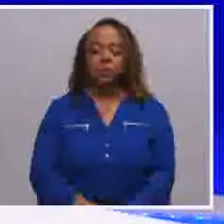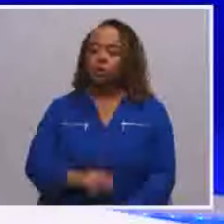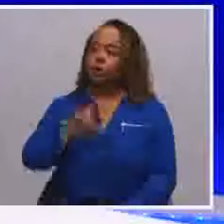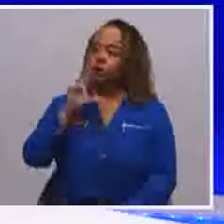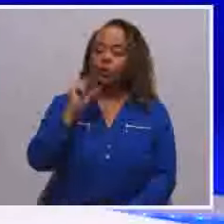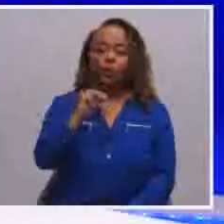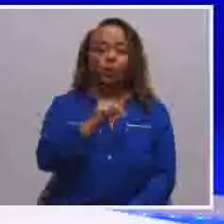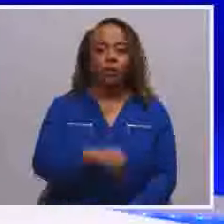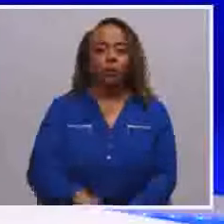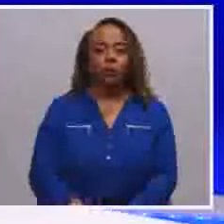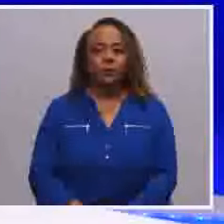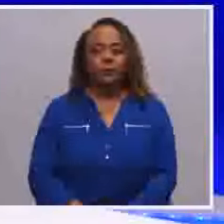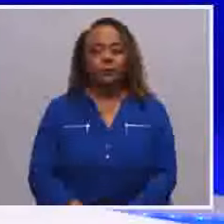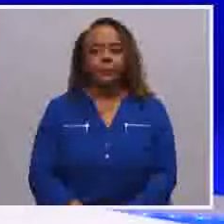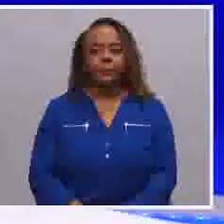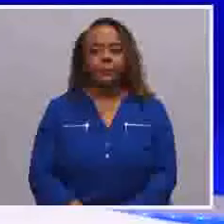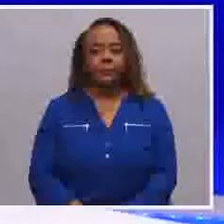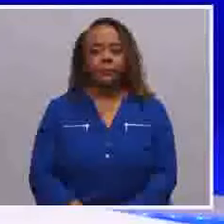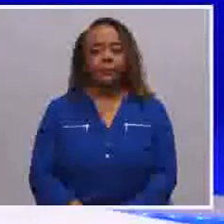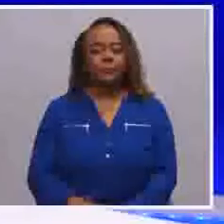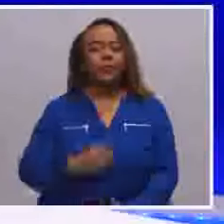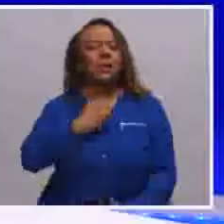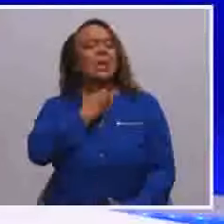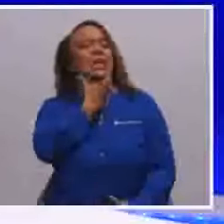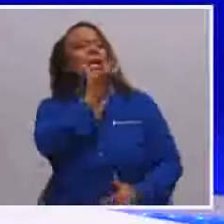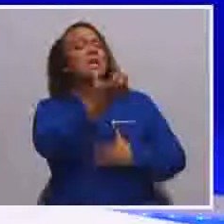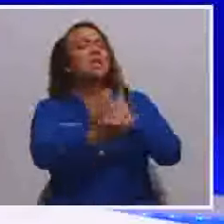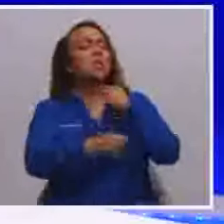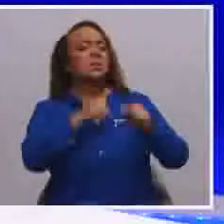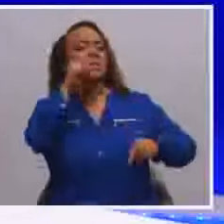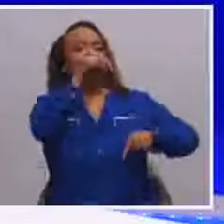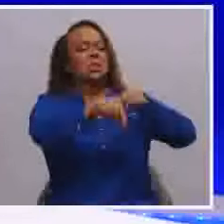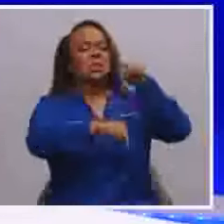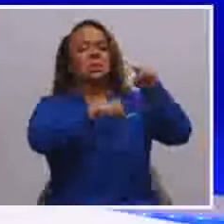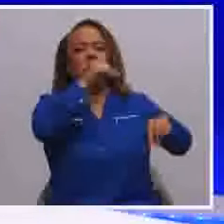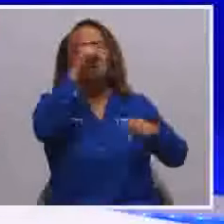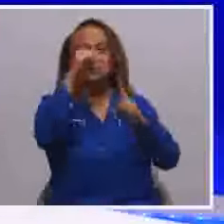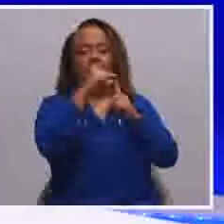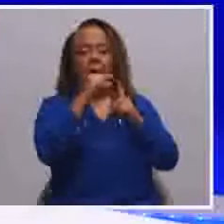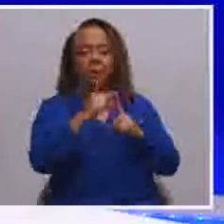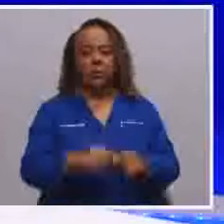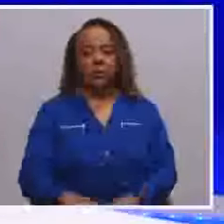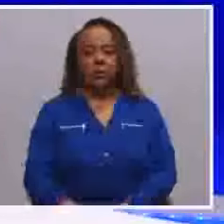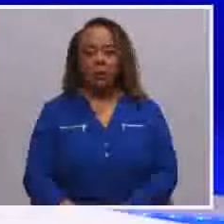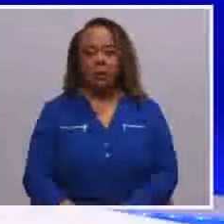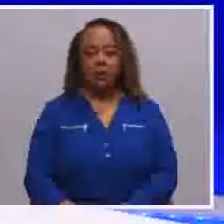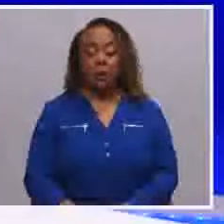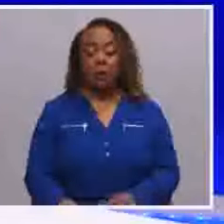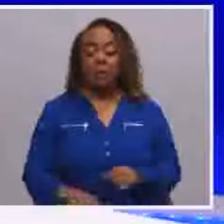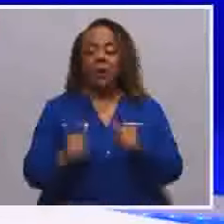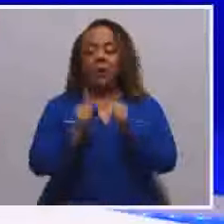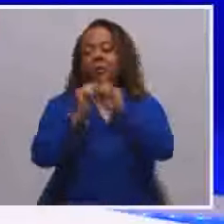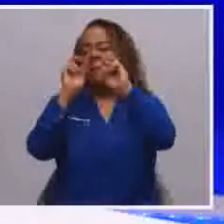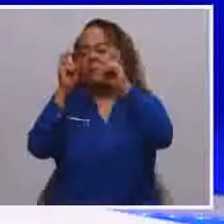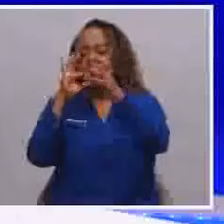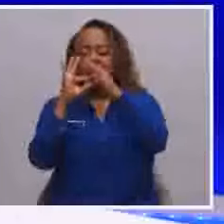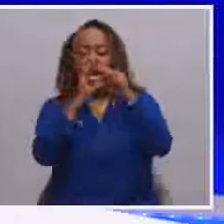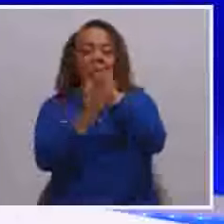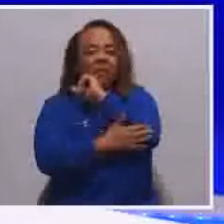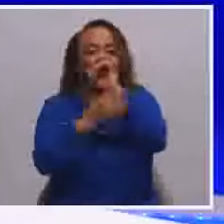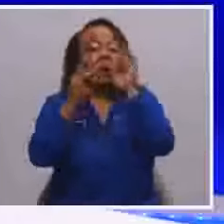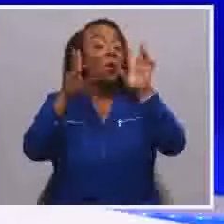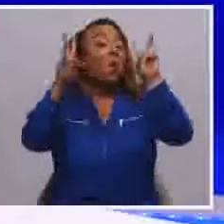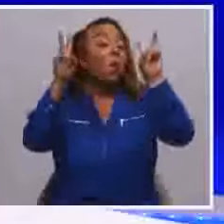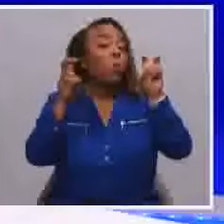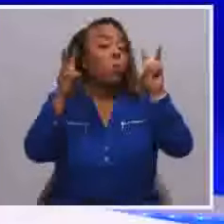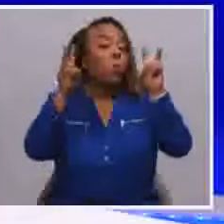a eh los gritos los insultos las palabras con tintes racistas se